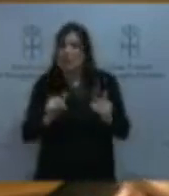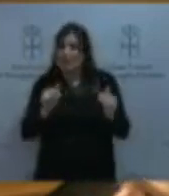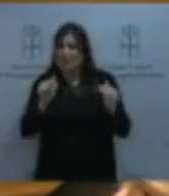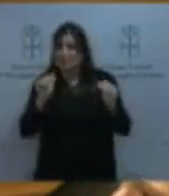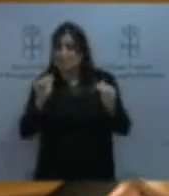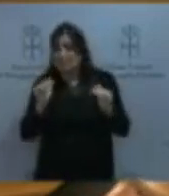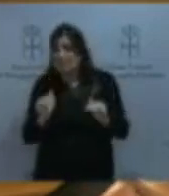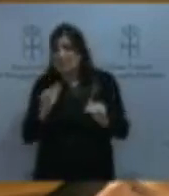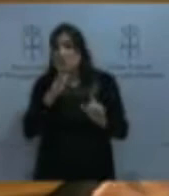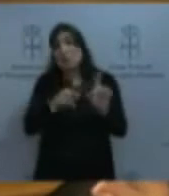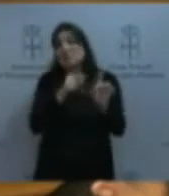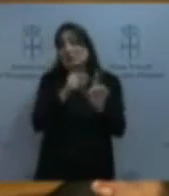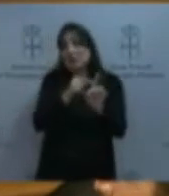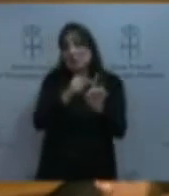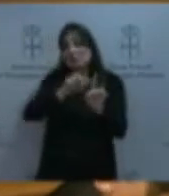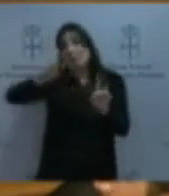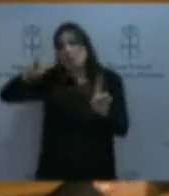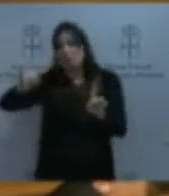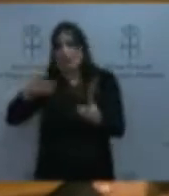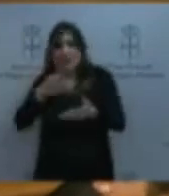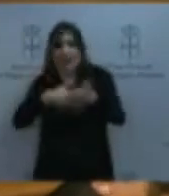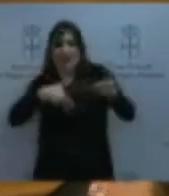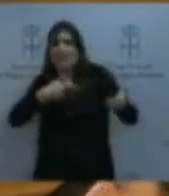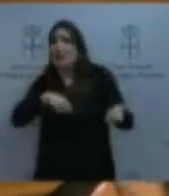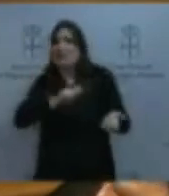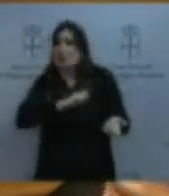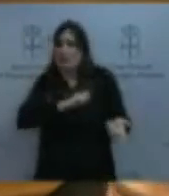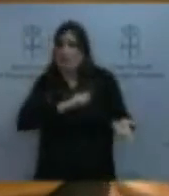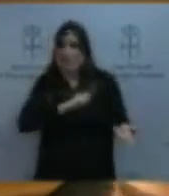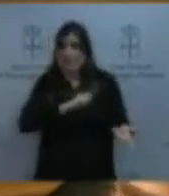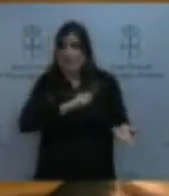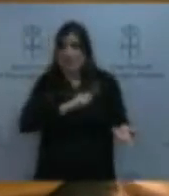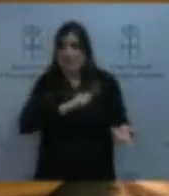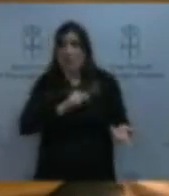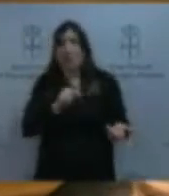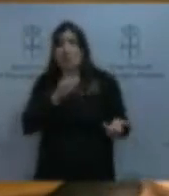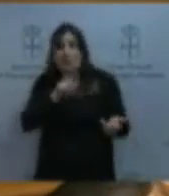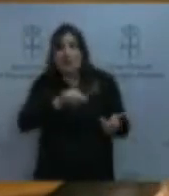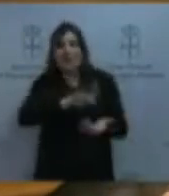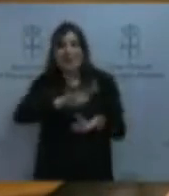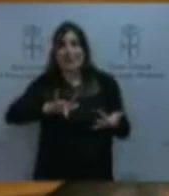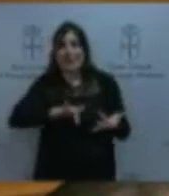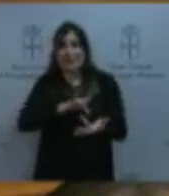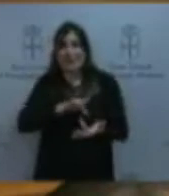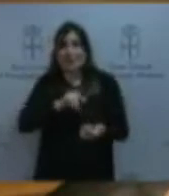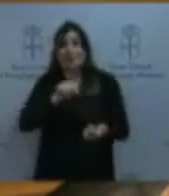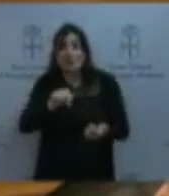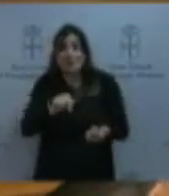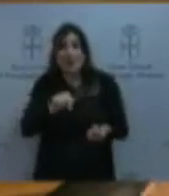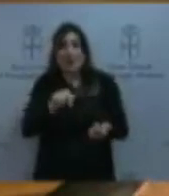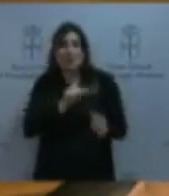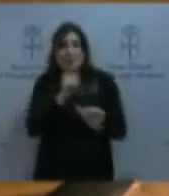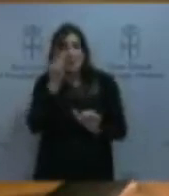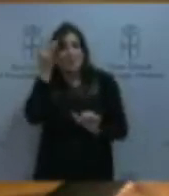de España en su conjunto, que están en crisis, y eso hace que confluyan las expectativas de los turistas hacia nuestro país. Eso se